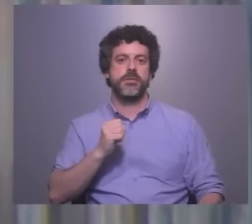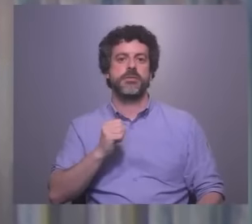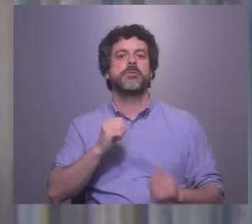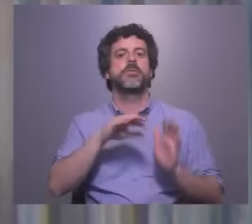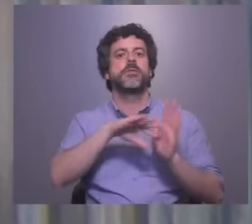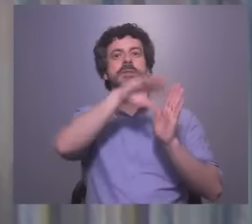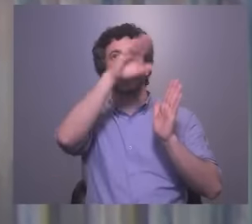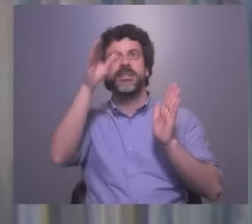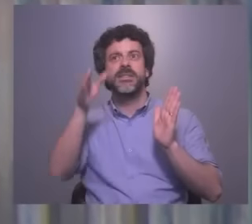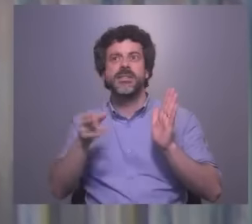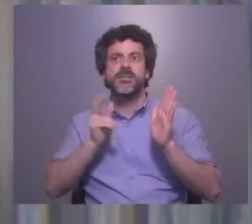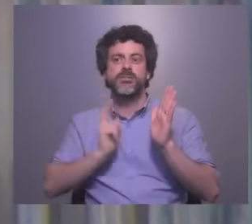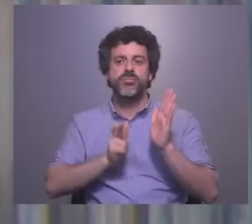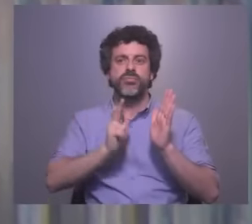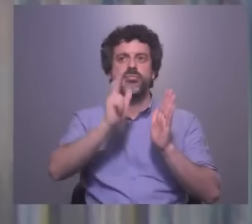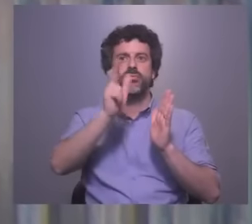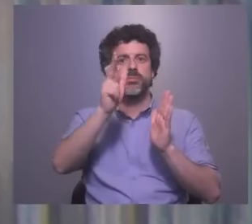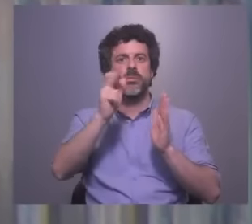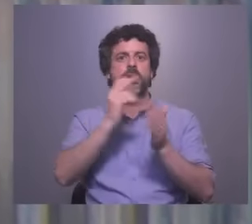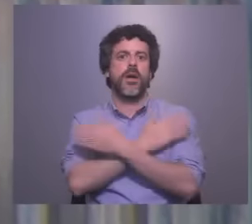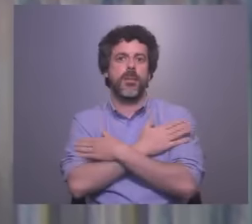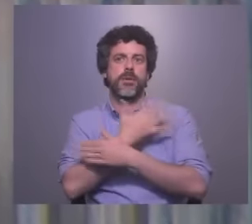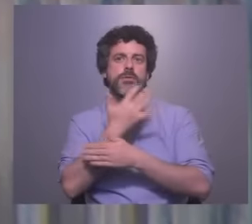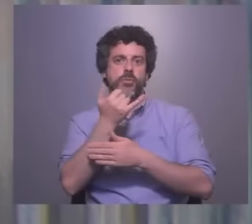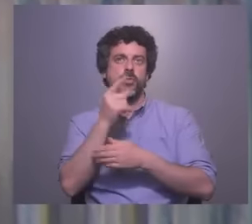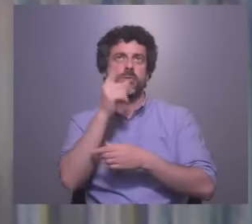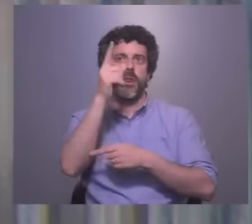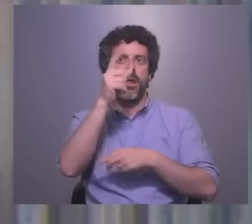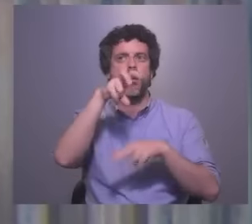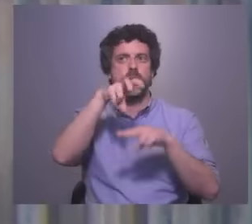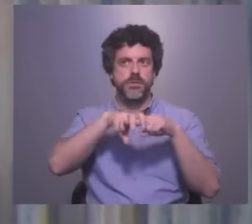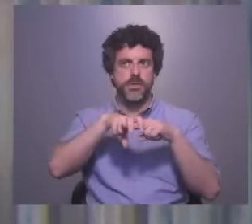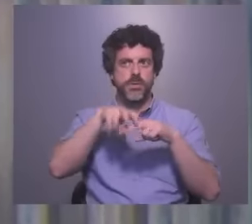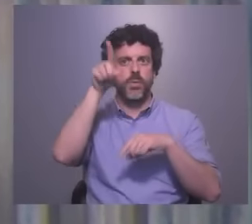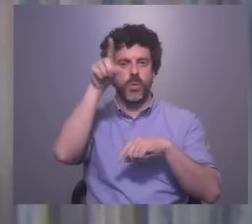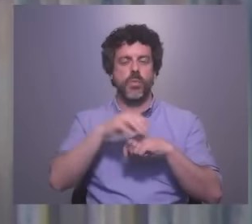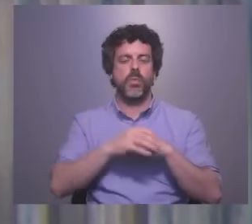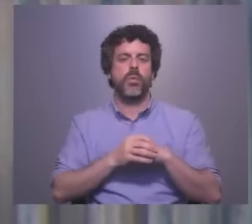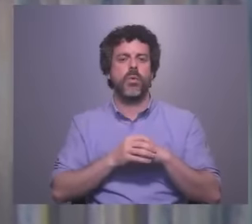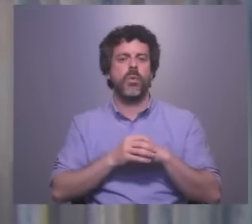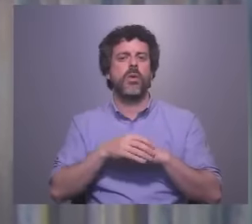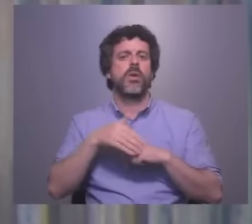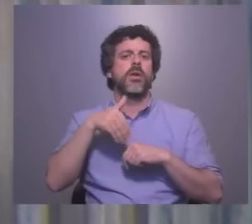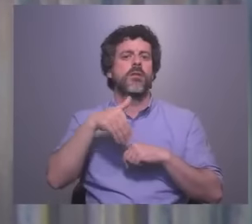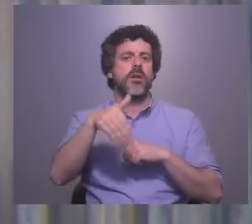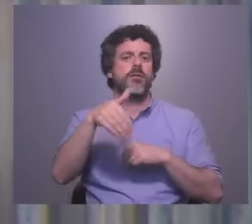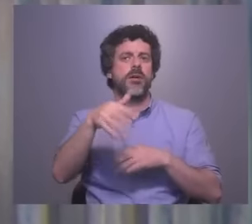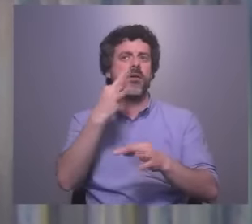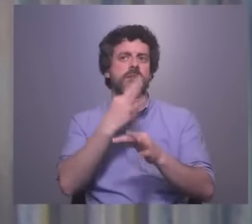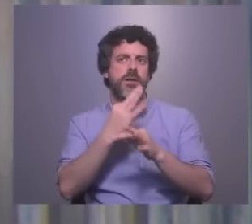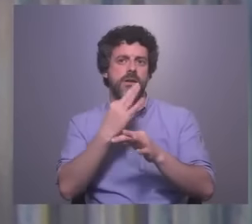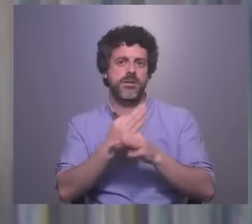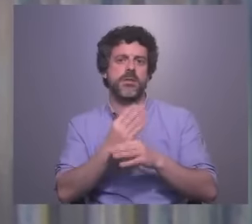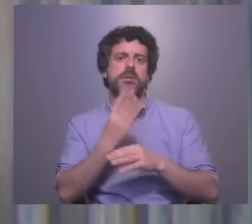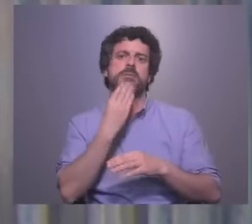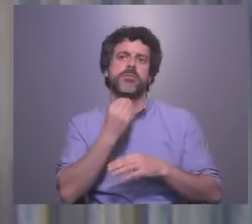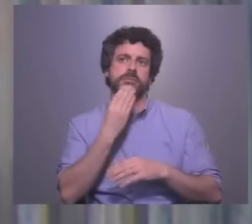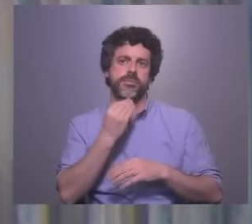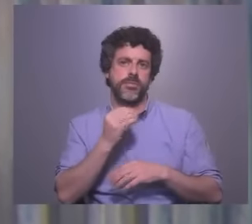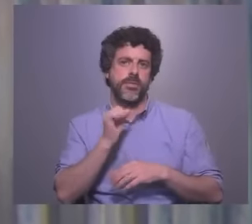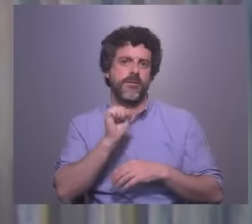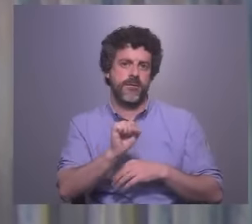En aquel tiempo, Jesús se marchó a la otra parte del lago de Galilea o de Tiberíades.